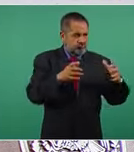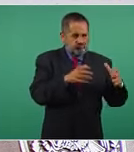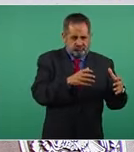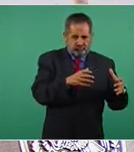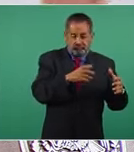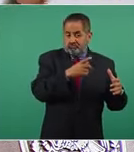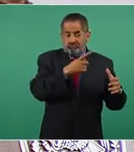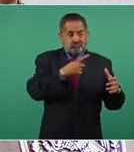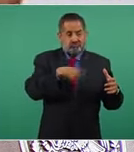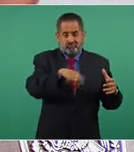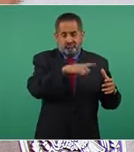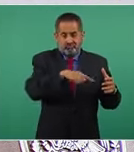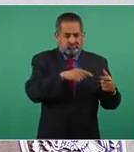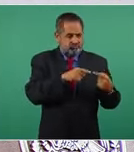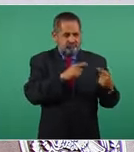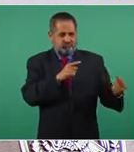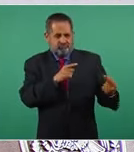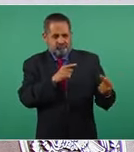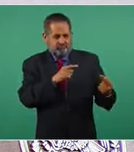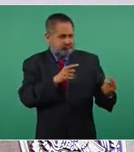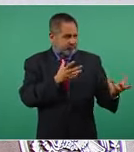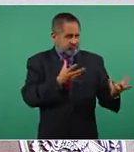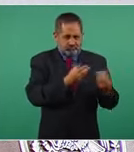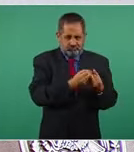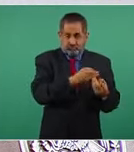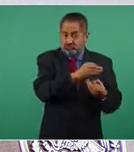todos los adversarios